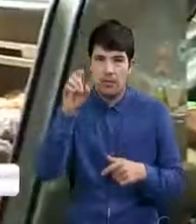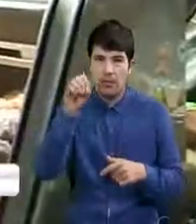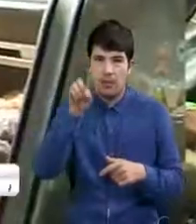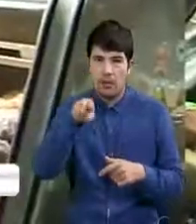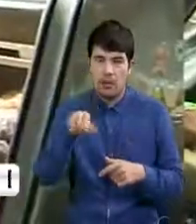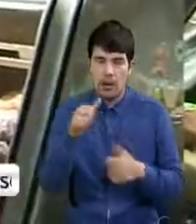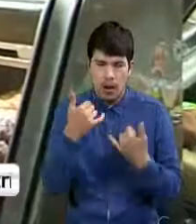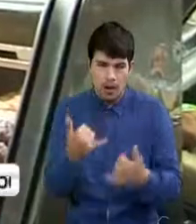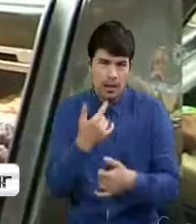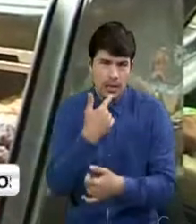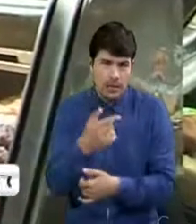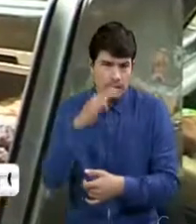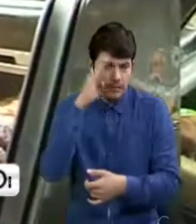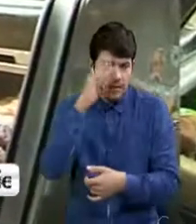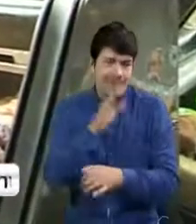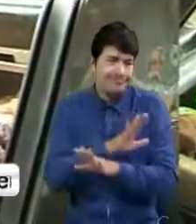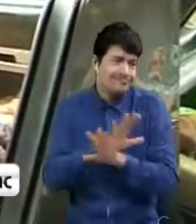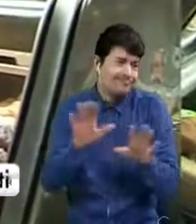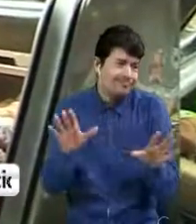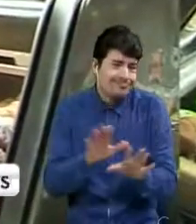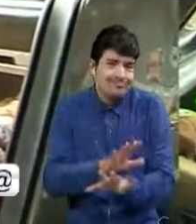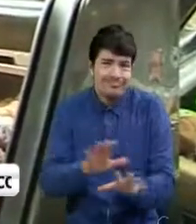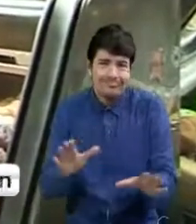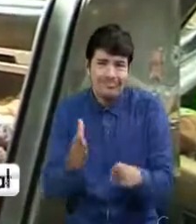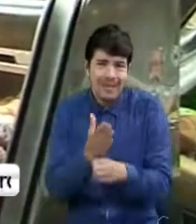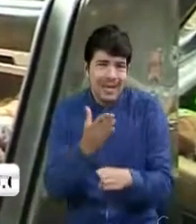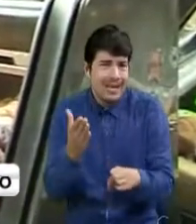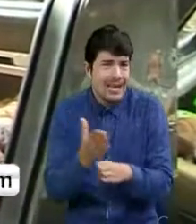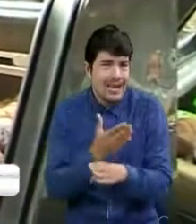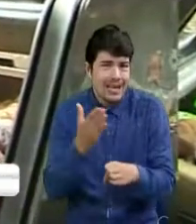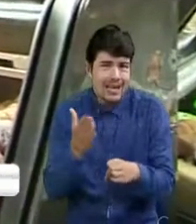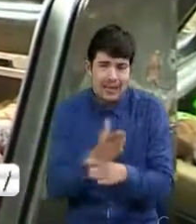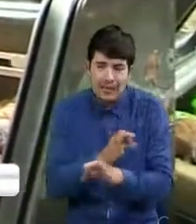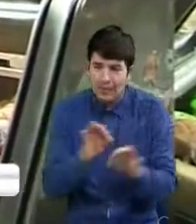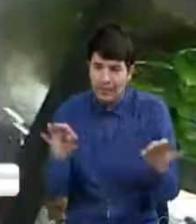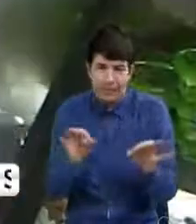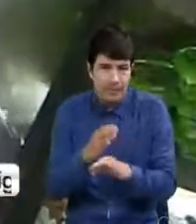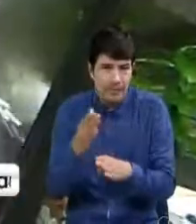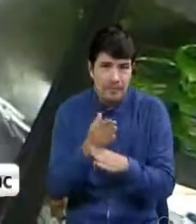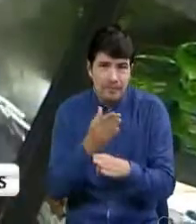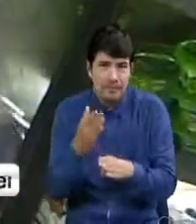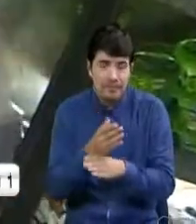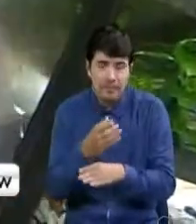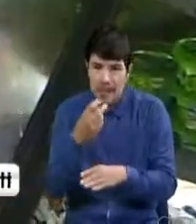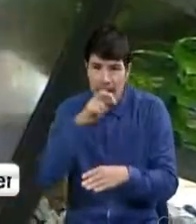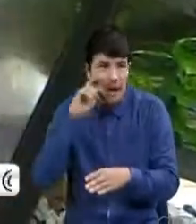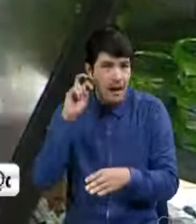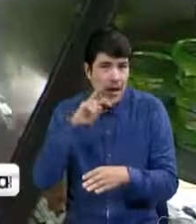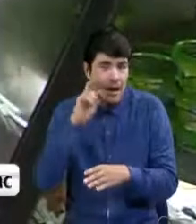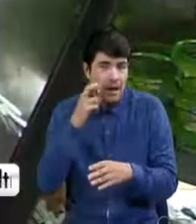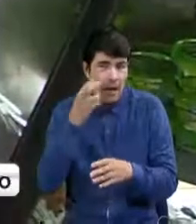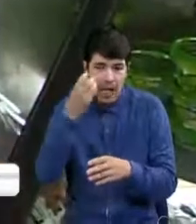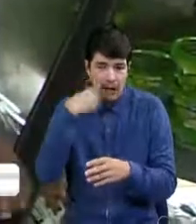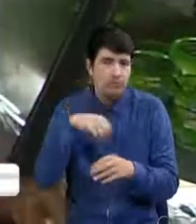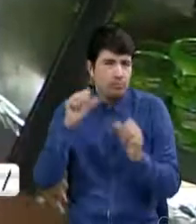médicos que no existe ningún riesgo para la salud humana de consumir, si fuese por accidente, carne contaminada con